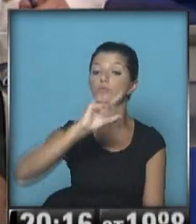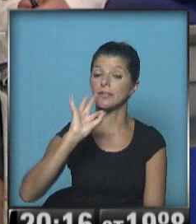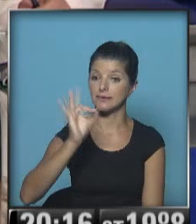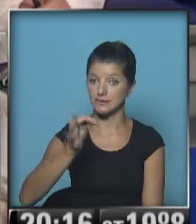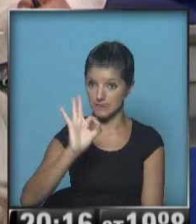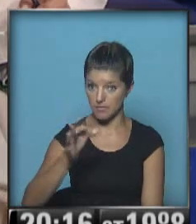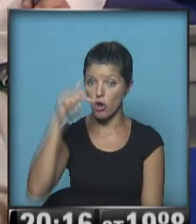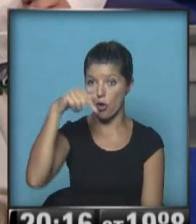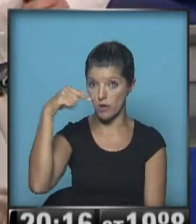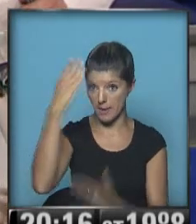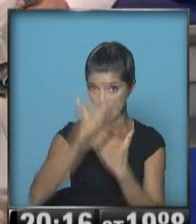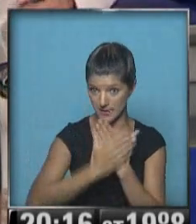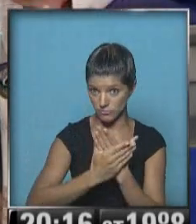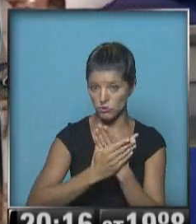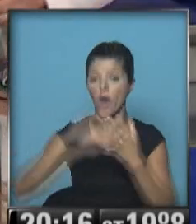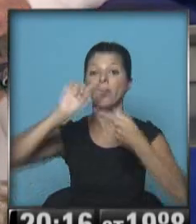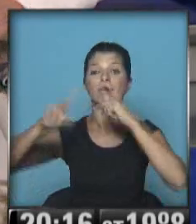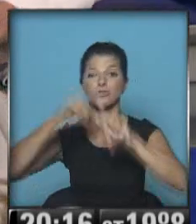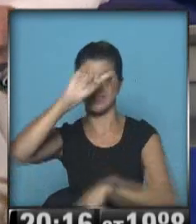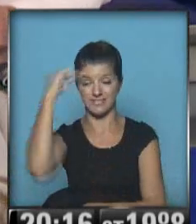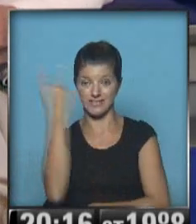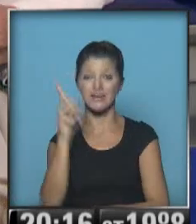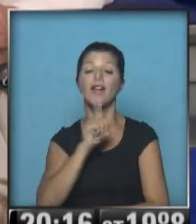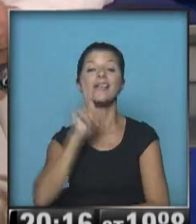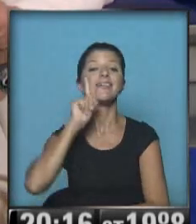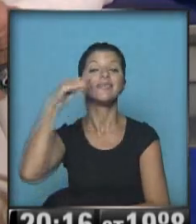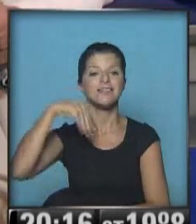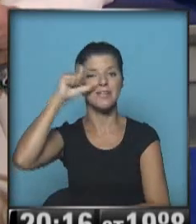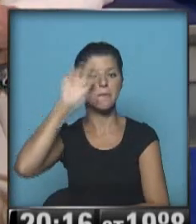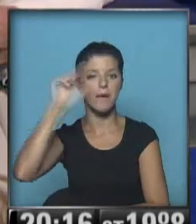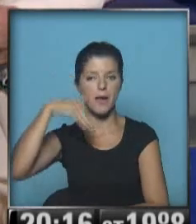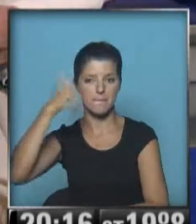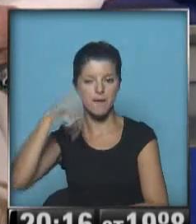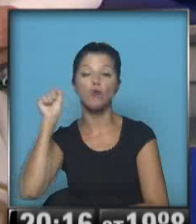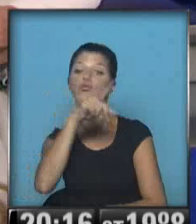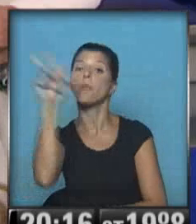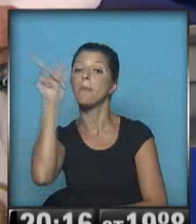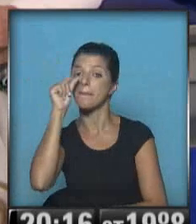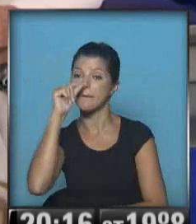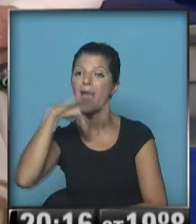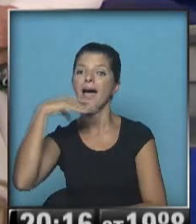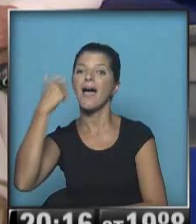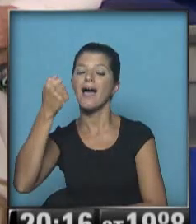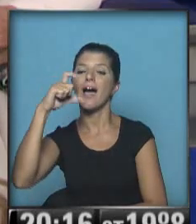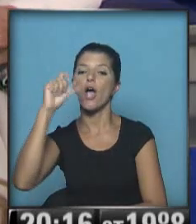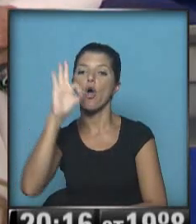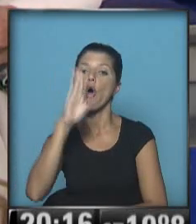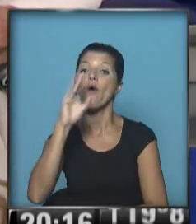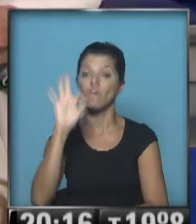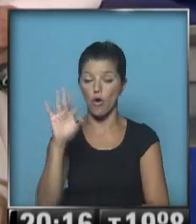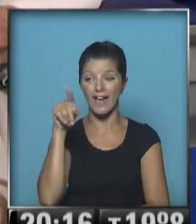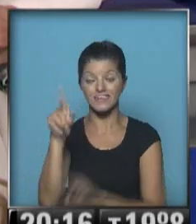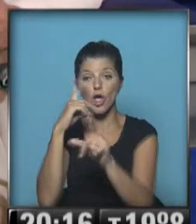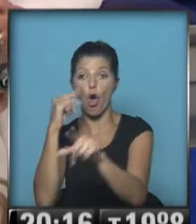el actual ministro de relaciones exteriores Héctor timmerman es el hijo de Jacobo timerman Jacobo fue secuestrado y